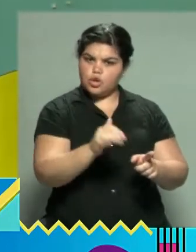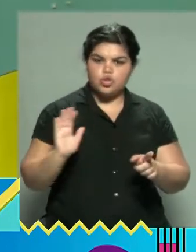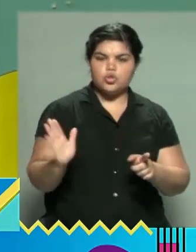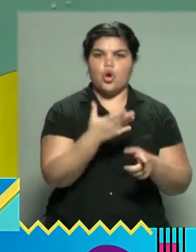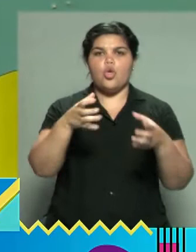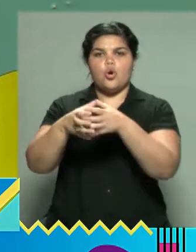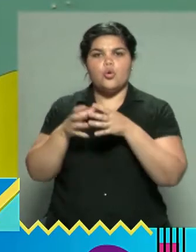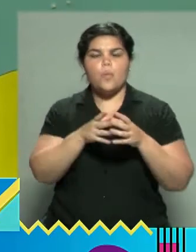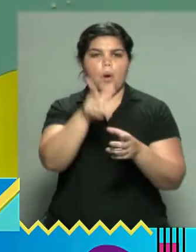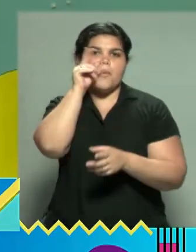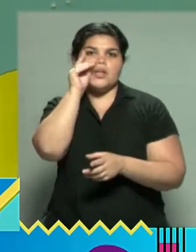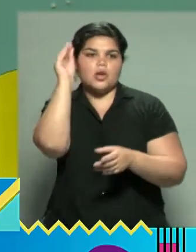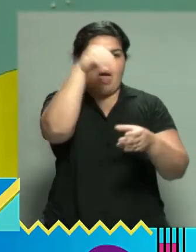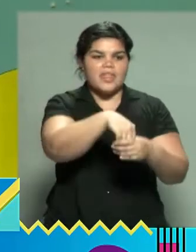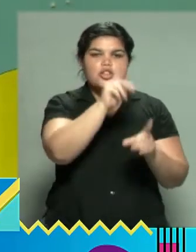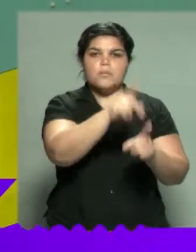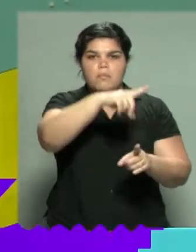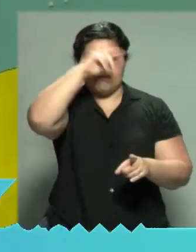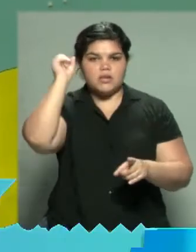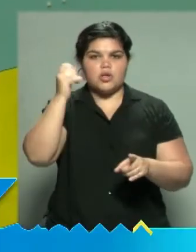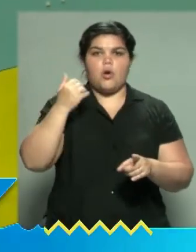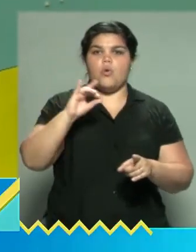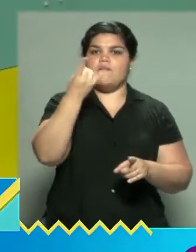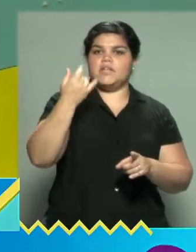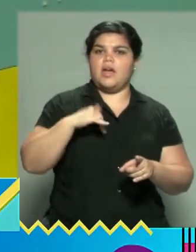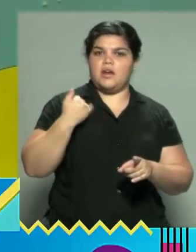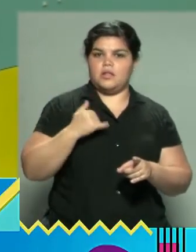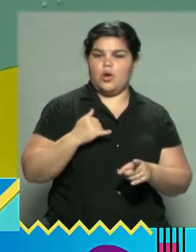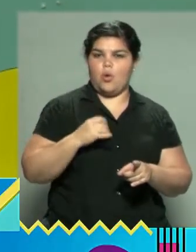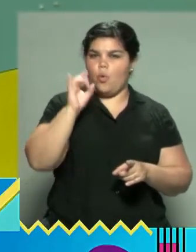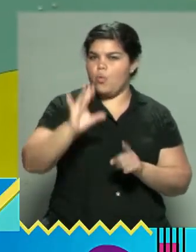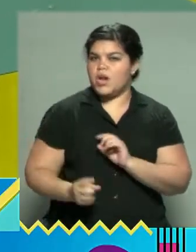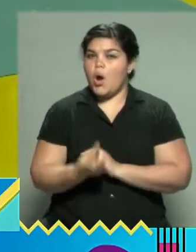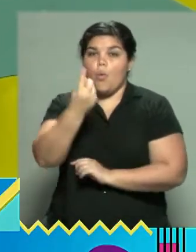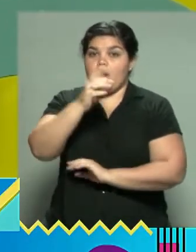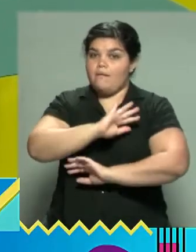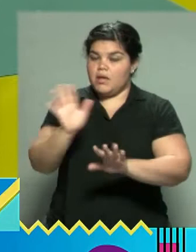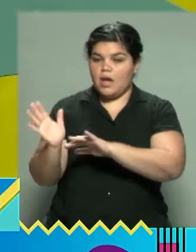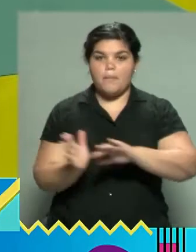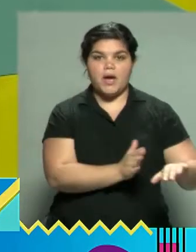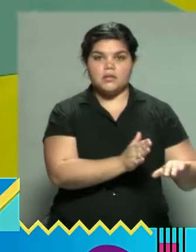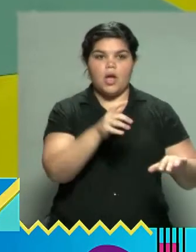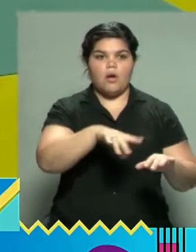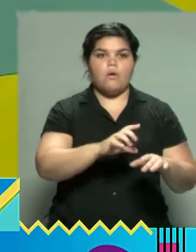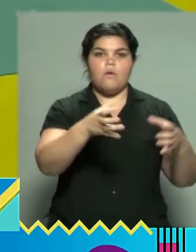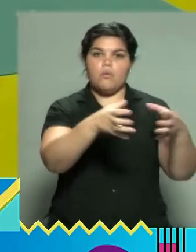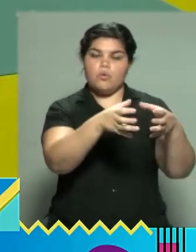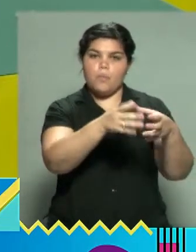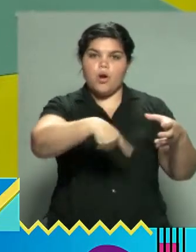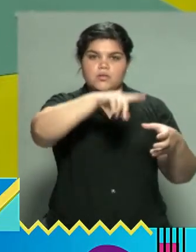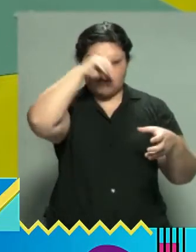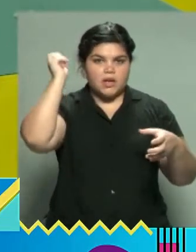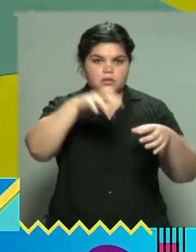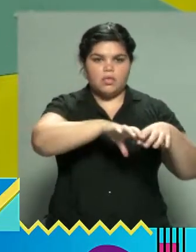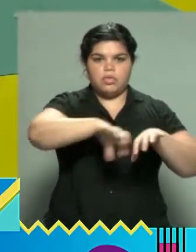compiten en los espacios de poder dentro de la Federación Universitaria Argentina, excepto una vez el kirchnerismo, que partió de la Federación Universitaria Argentina y quiso